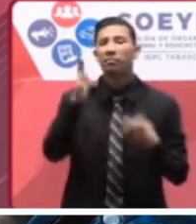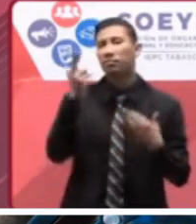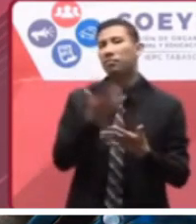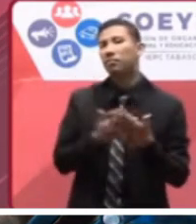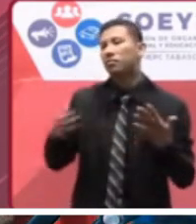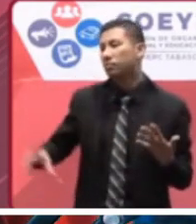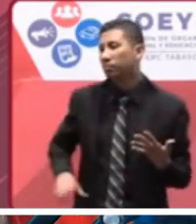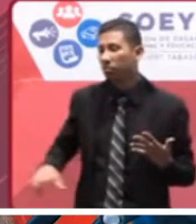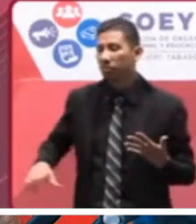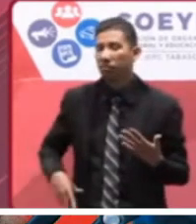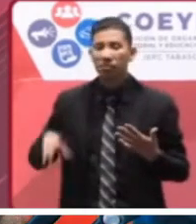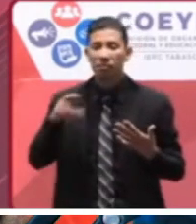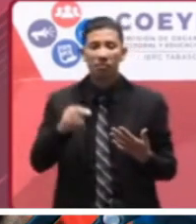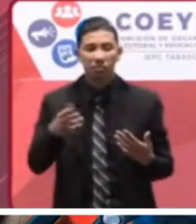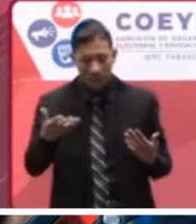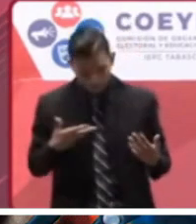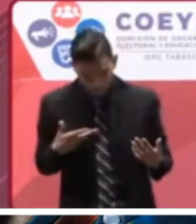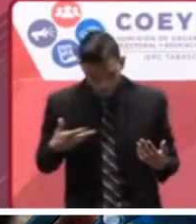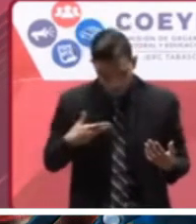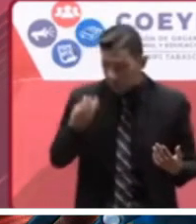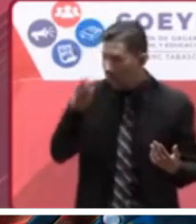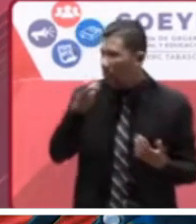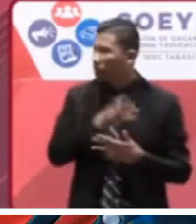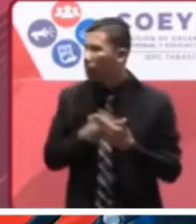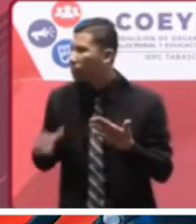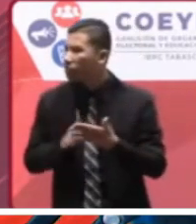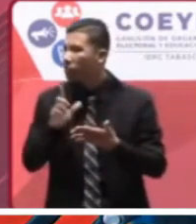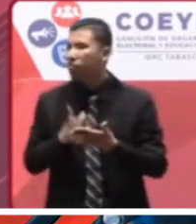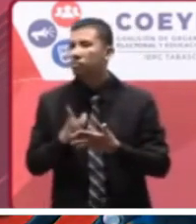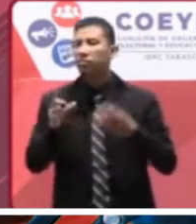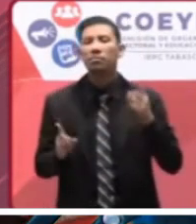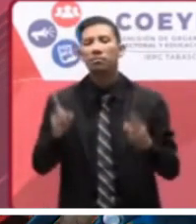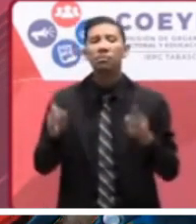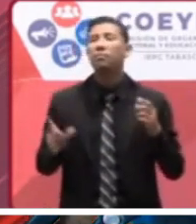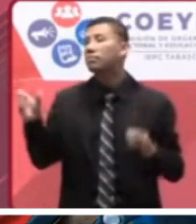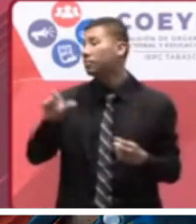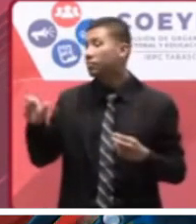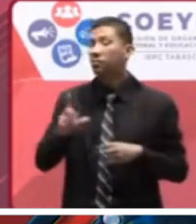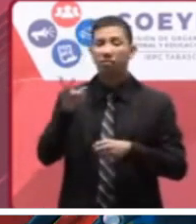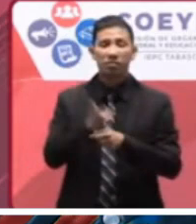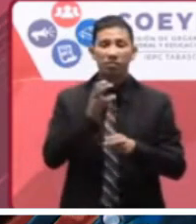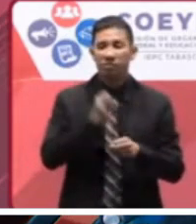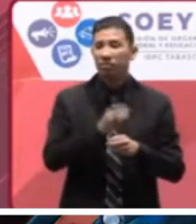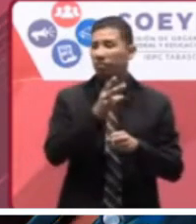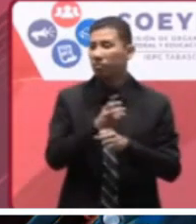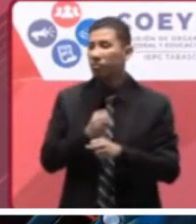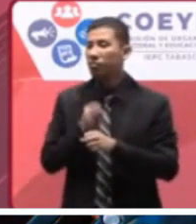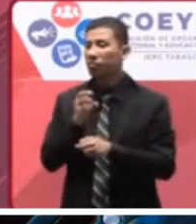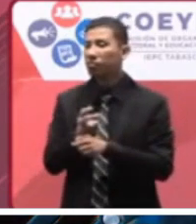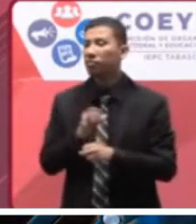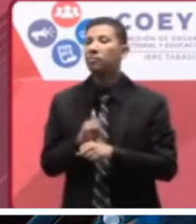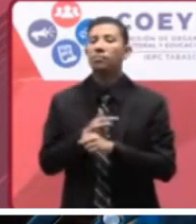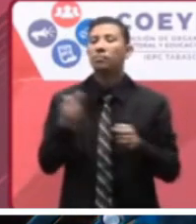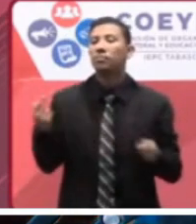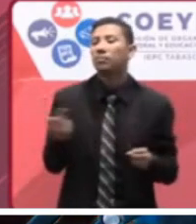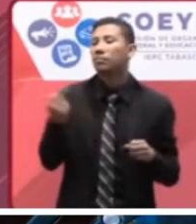el gobierno sin haber ocurrido un pacto. ¿Es ilegal? Sin lugar a dudas, ¿no? Cuando me invitaron, por cierto, lo que iba a decir de mis padres, a mí me enseñó siempre a ser